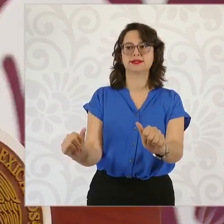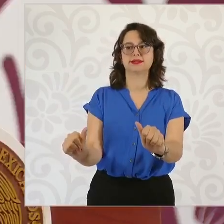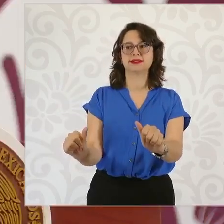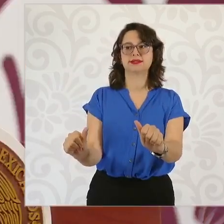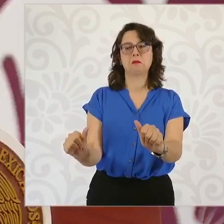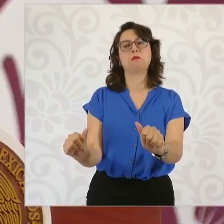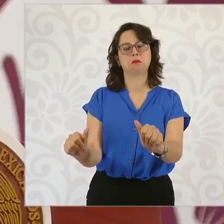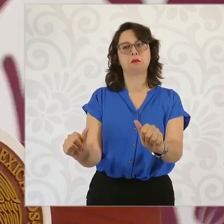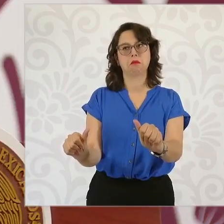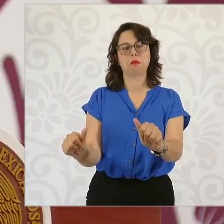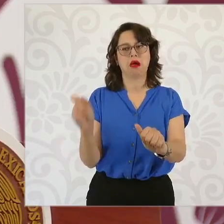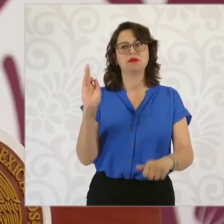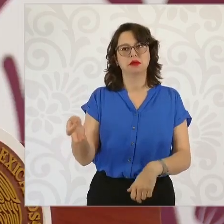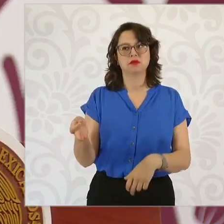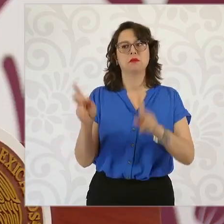pacífica.